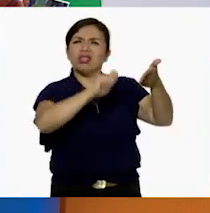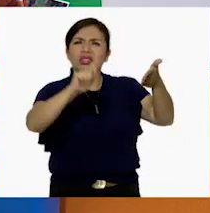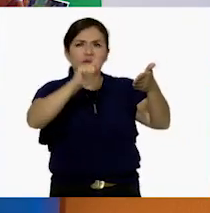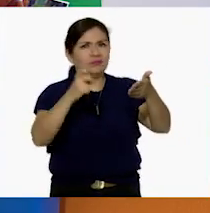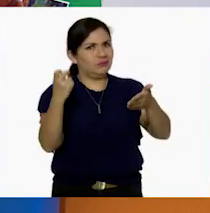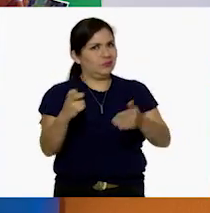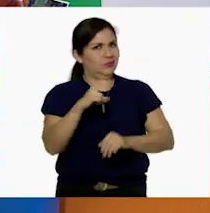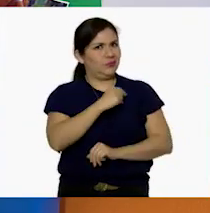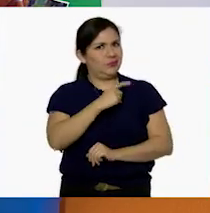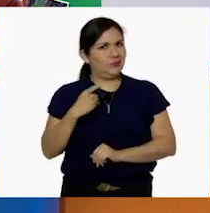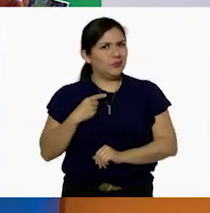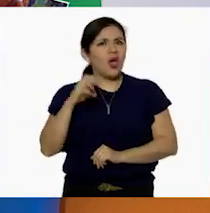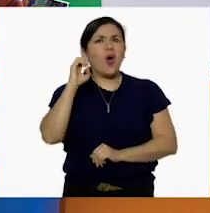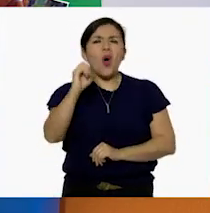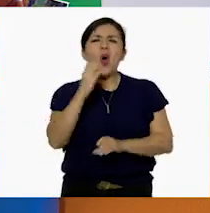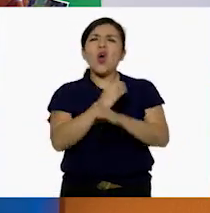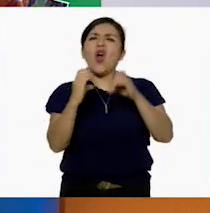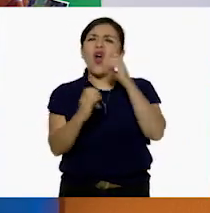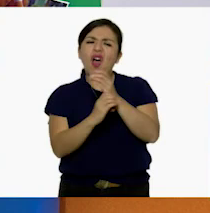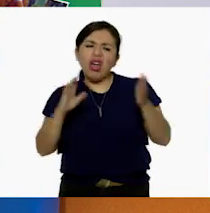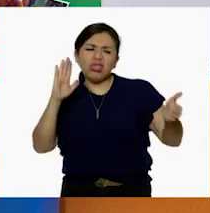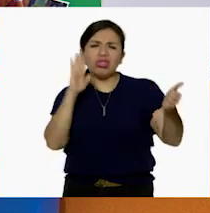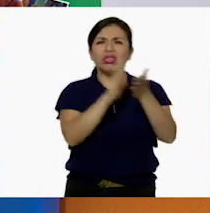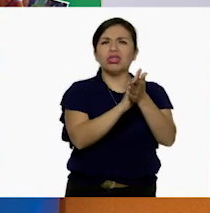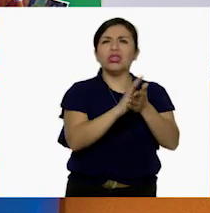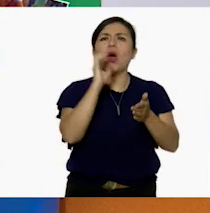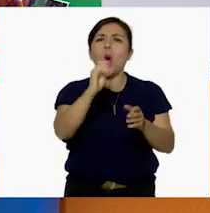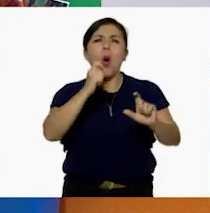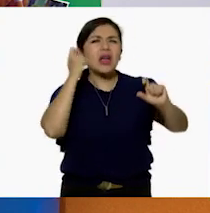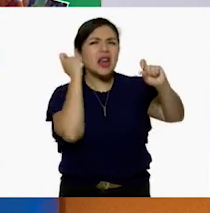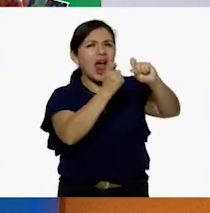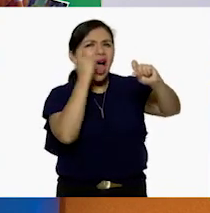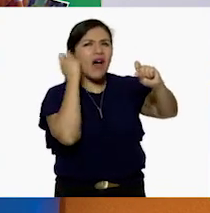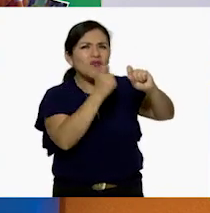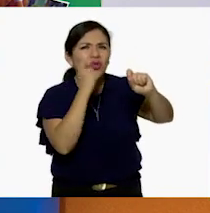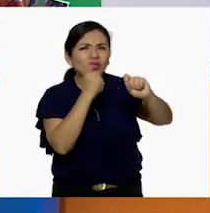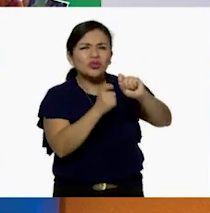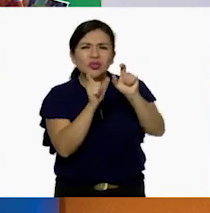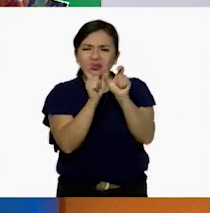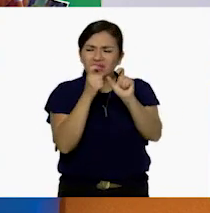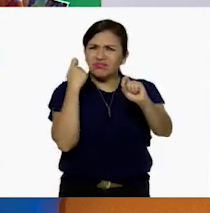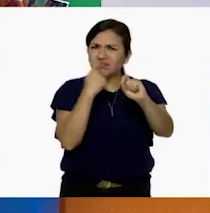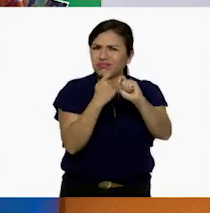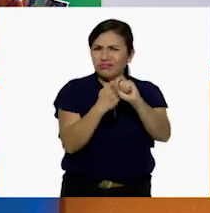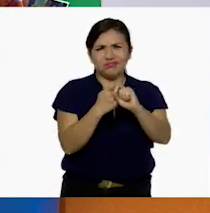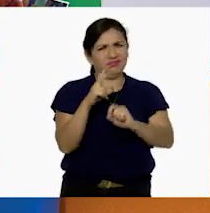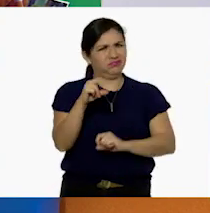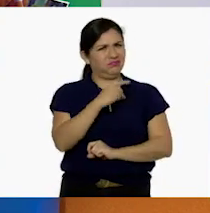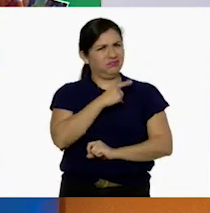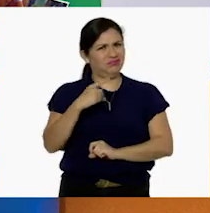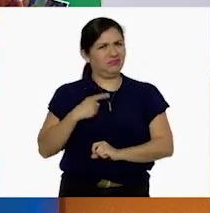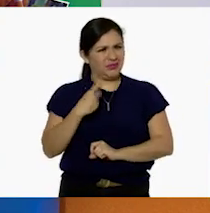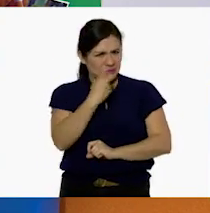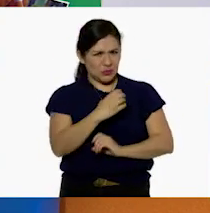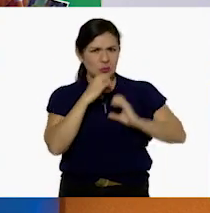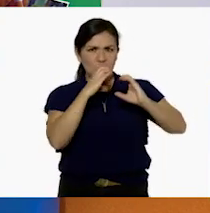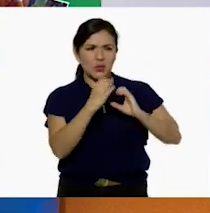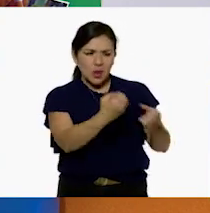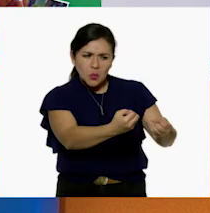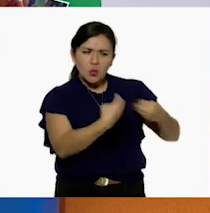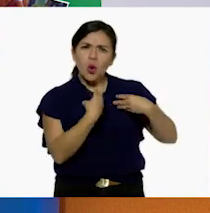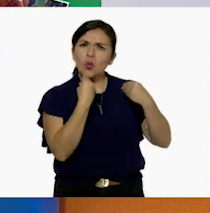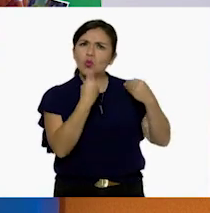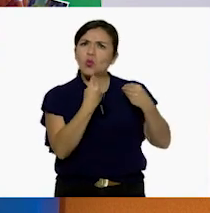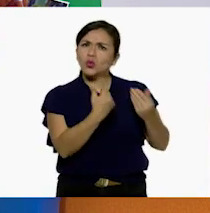pegan cosas, les ponen clavos para poner letreros. Y no se vale, hay que cuidarlos. Ellos dan mucho por